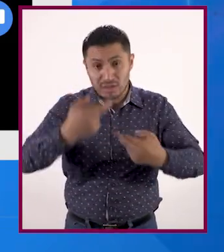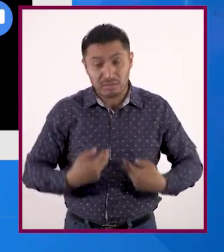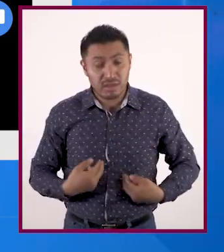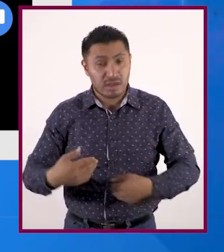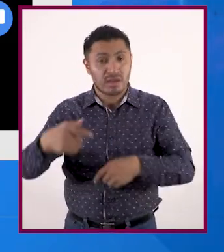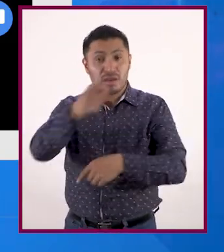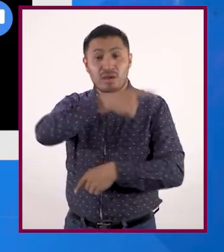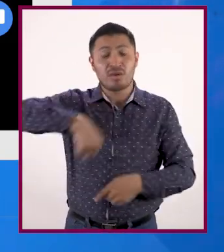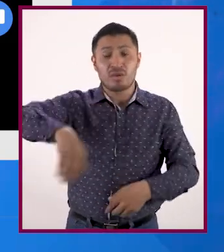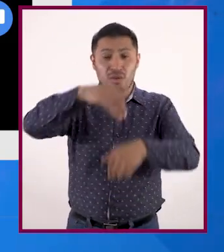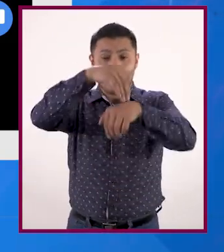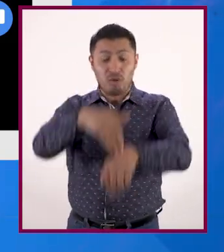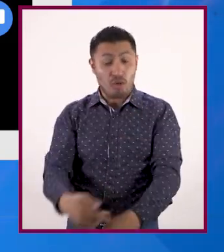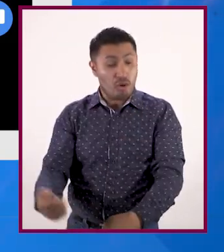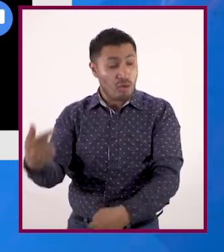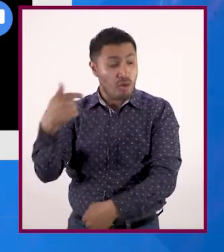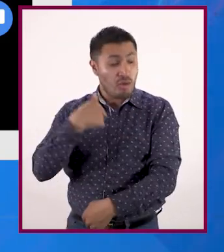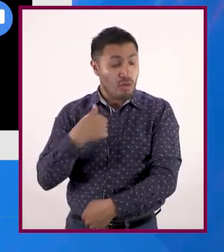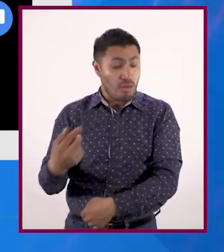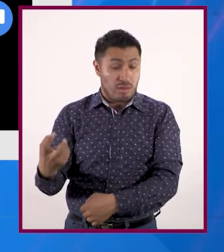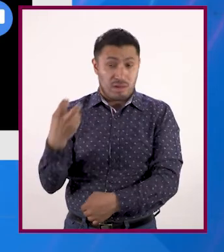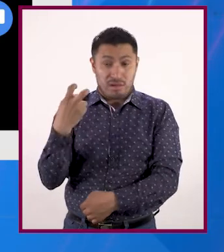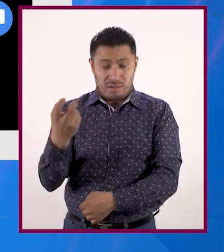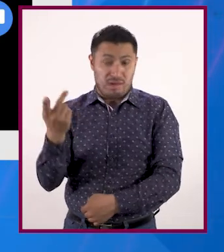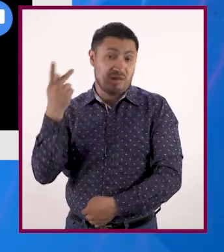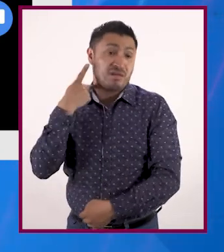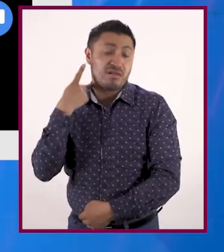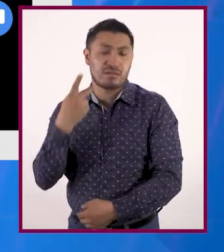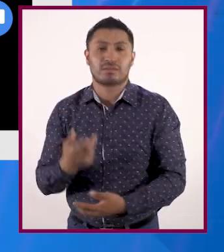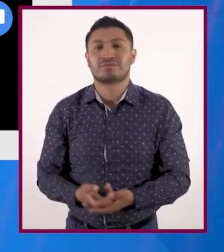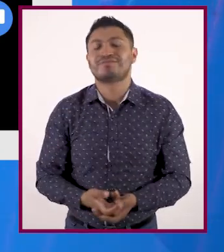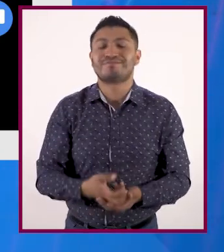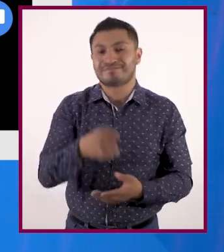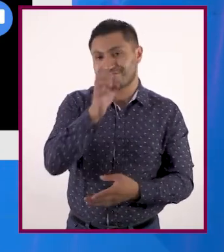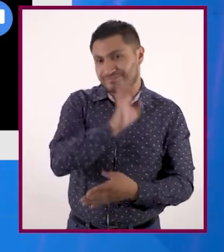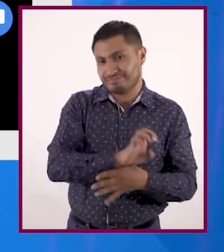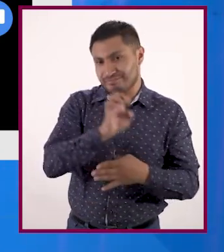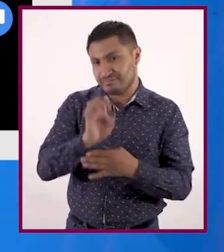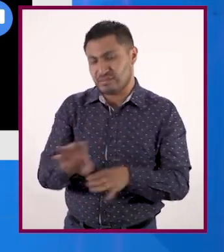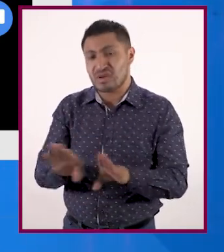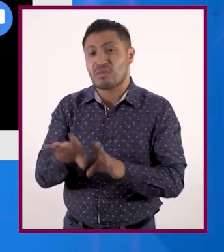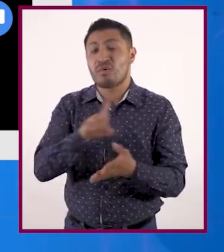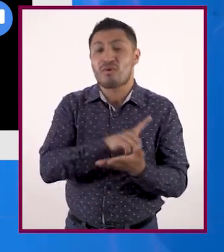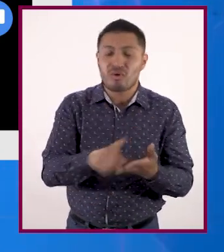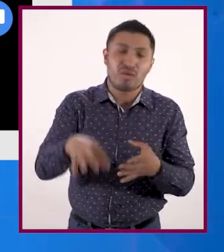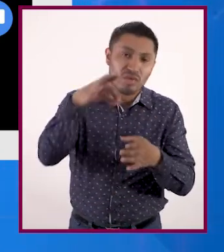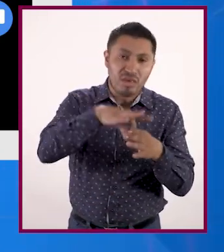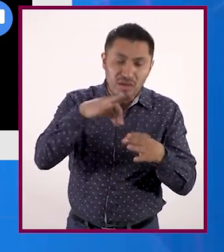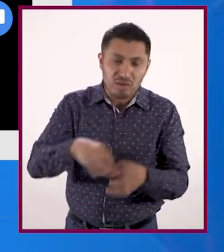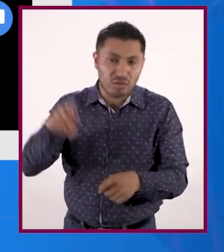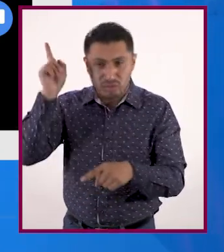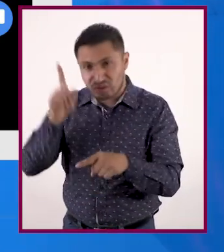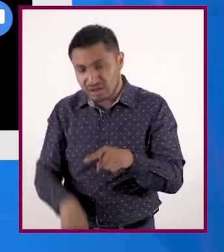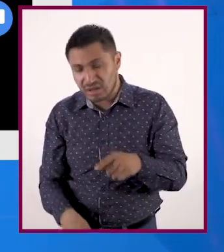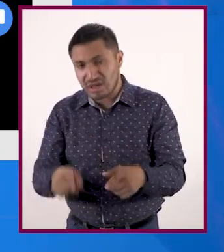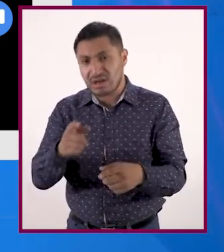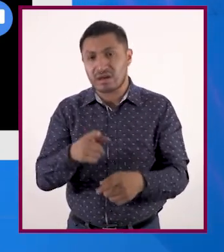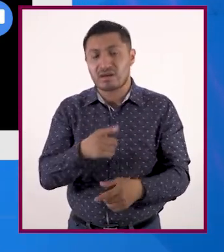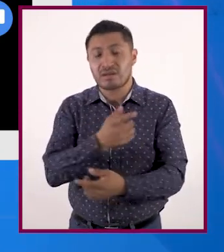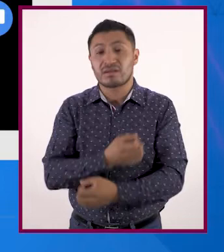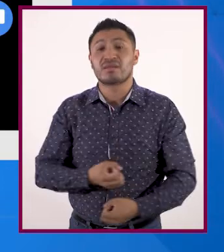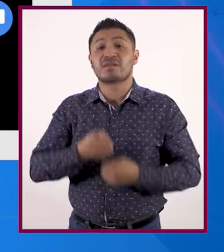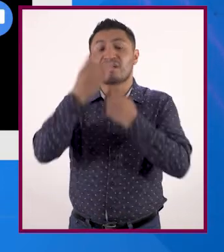expresión e ideológica y política y en ese sentido pues suprime hasta el derecho al voto la libertad de expresión